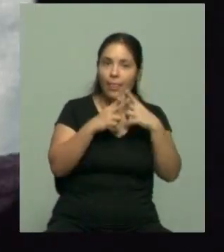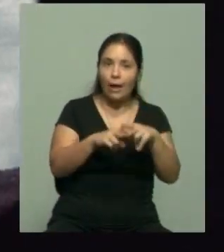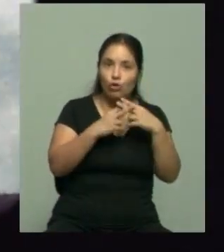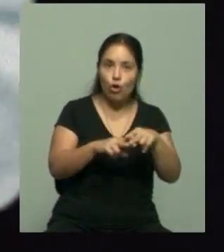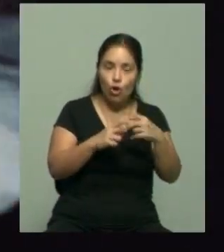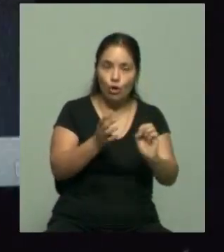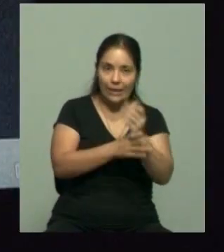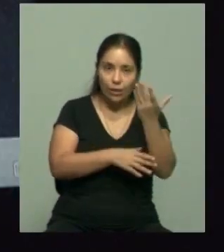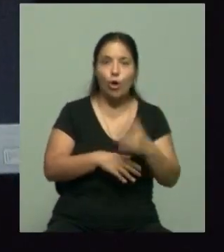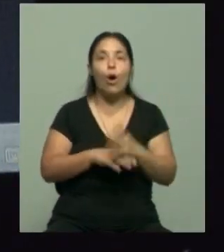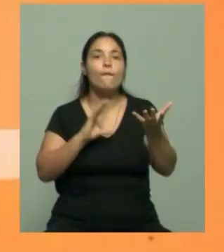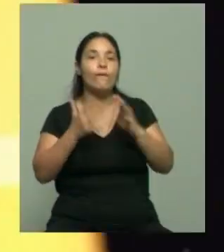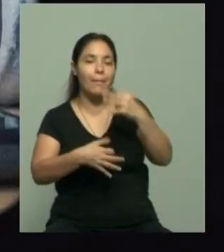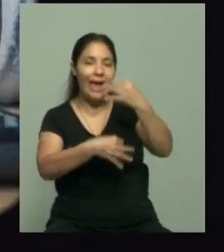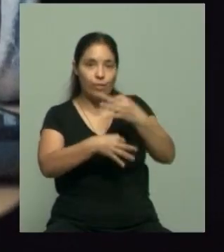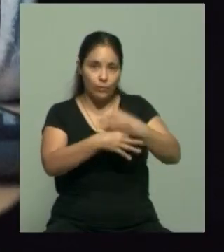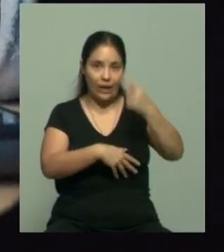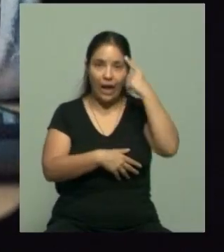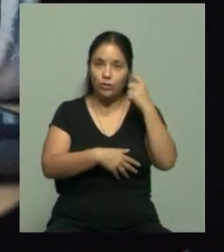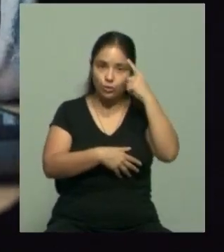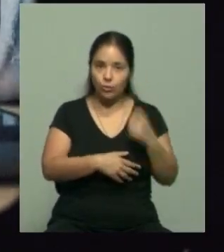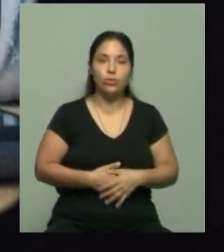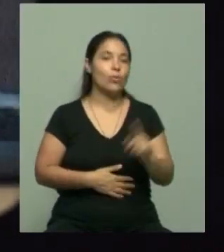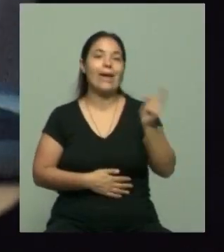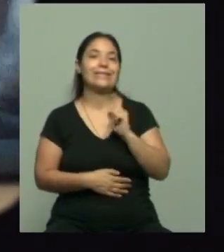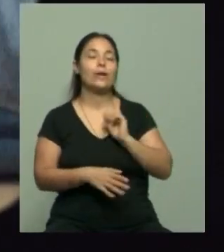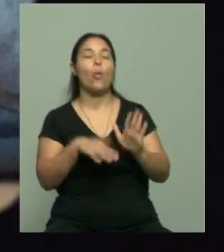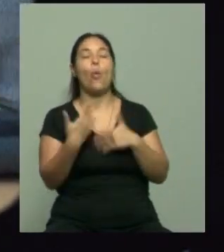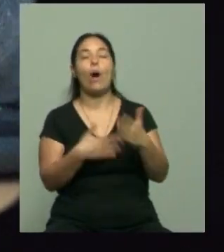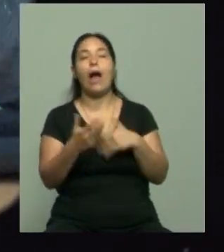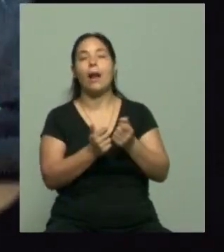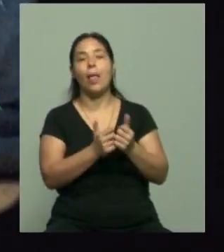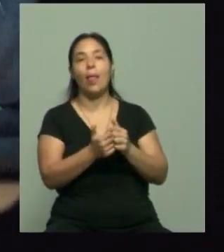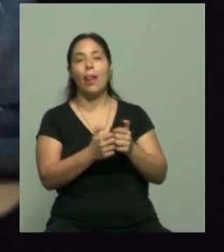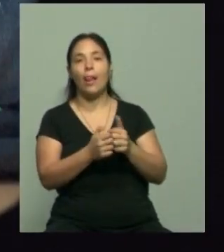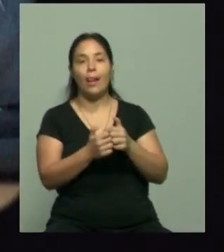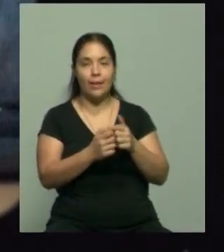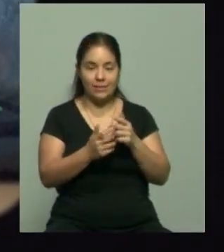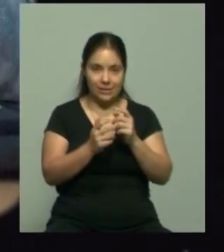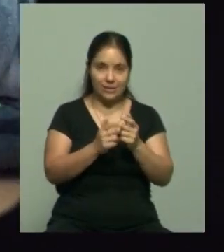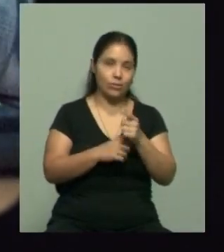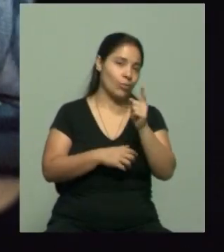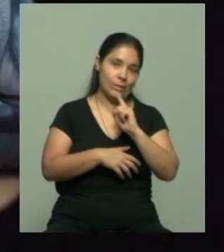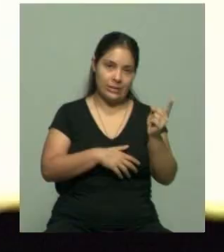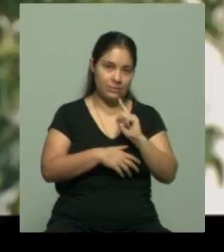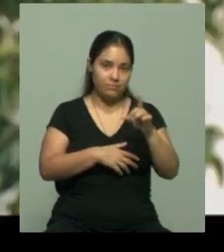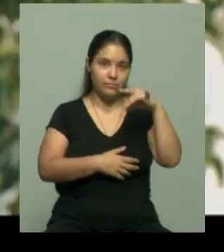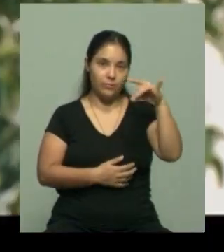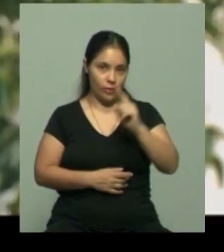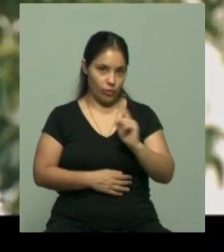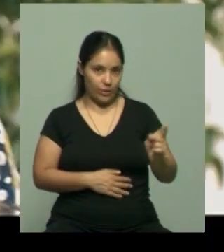pero a usar con un fin educativo, ¿sí? No con el fin de jugar un videojuego en un teléfono, por ejemplo, únicamente,